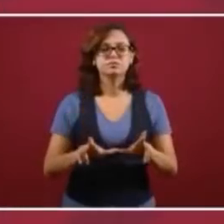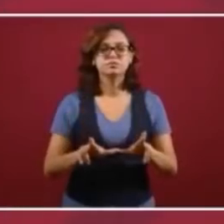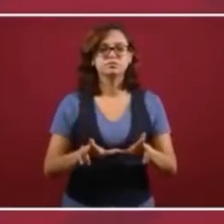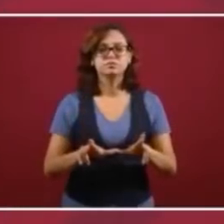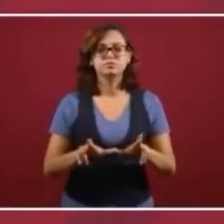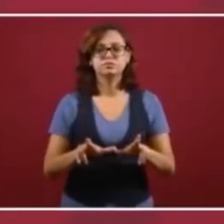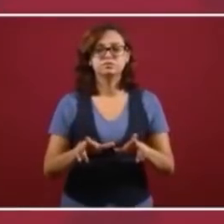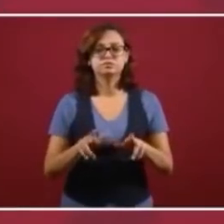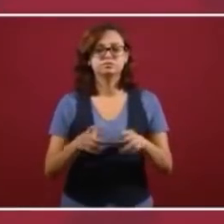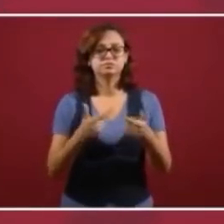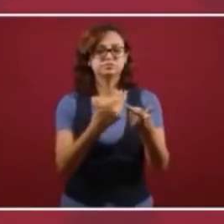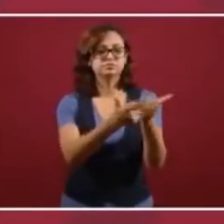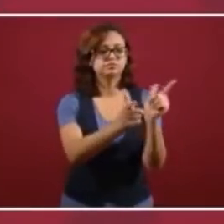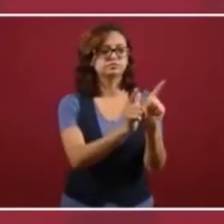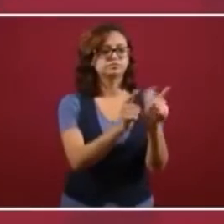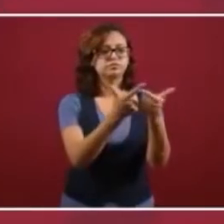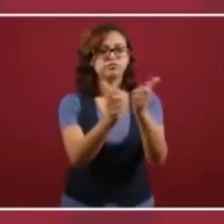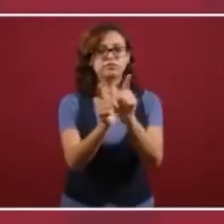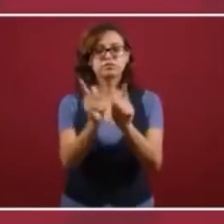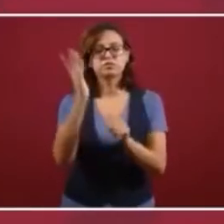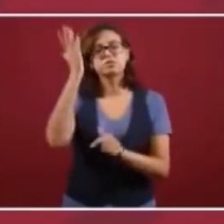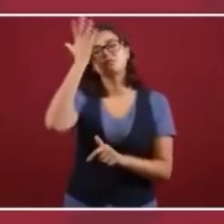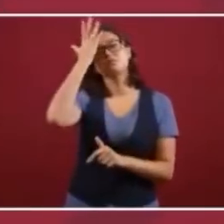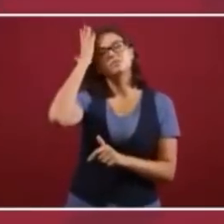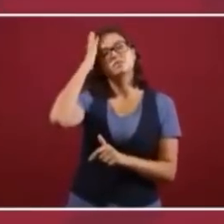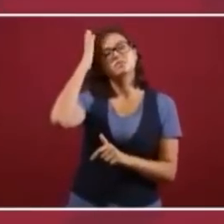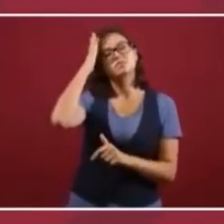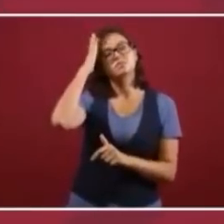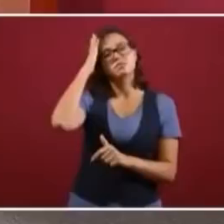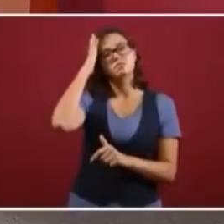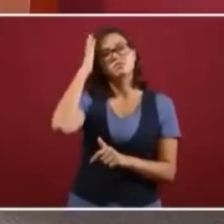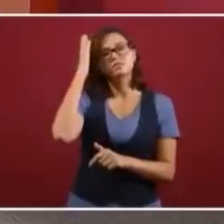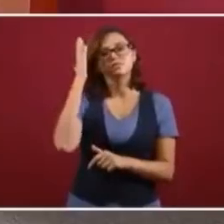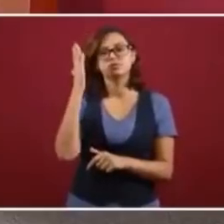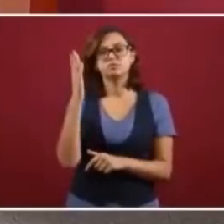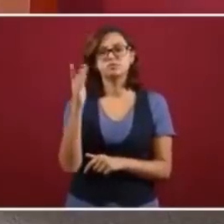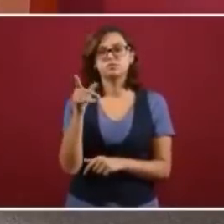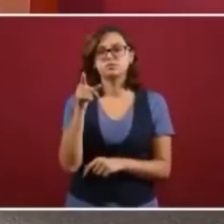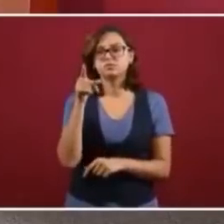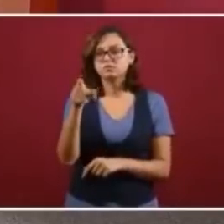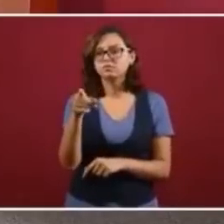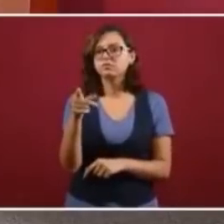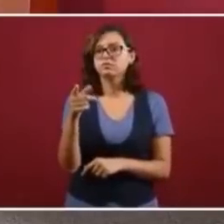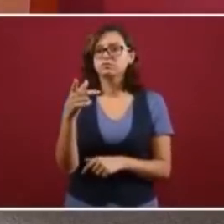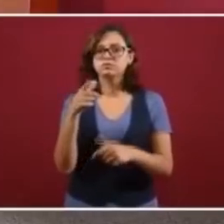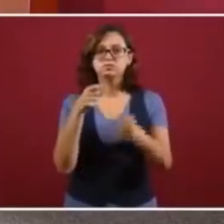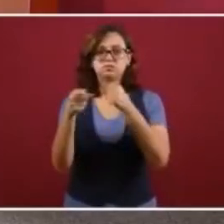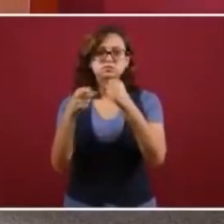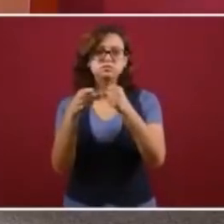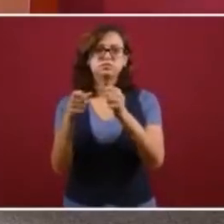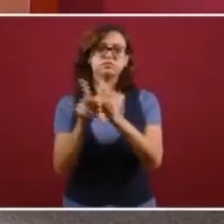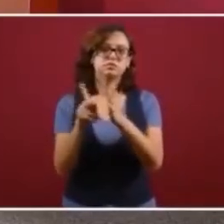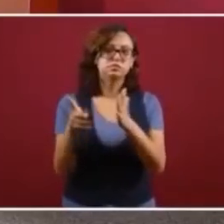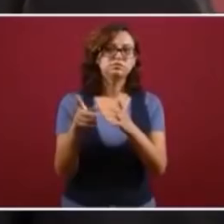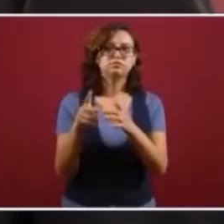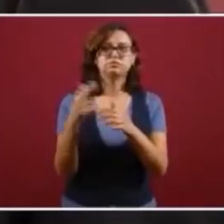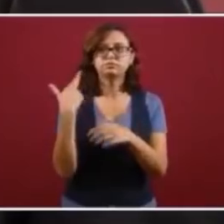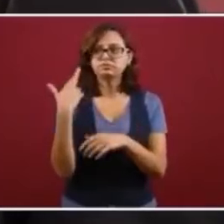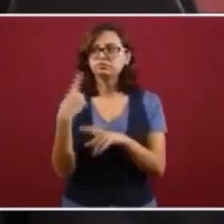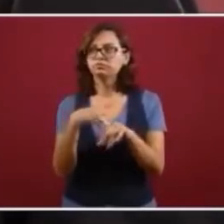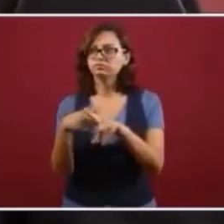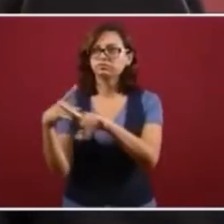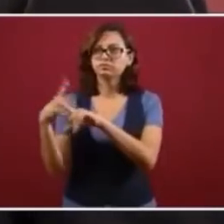de estos grupos a ver a los directivos de los medios. Yo